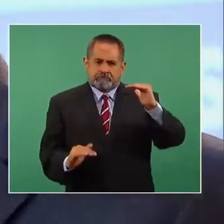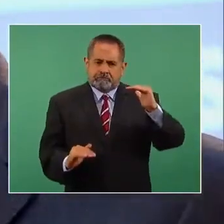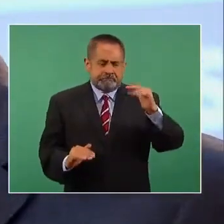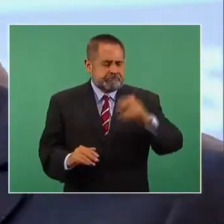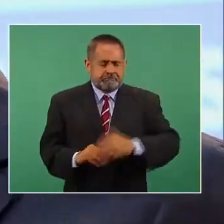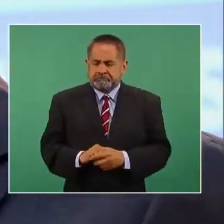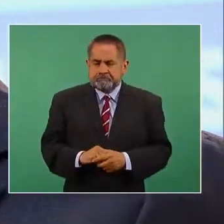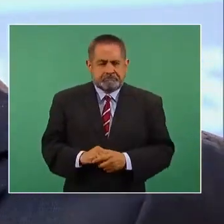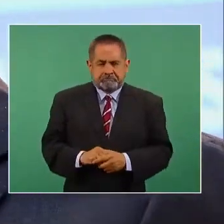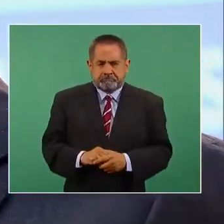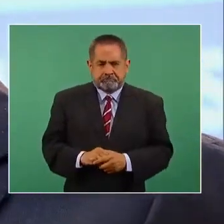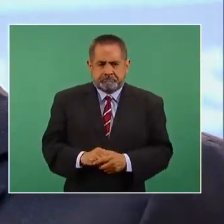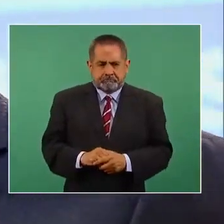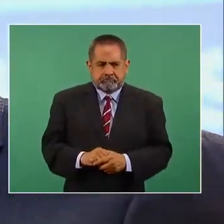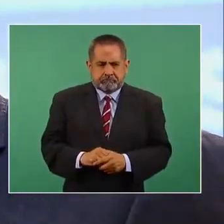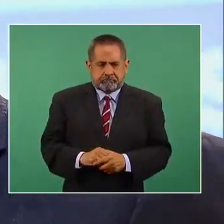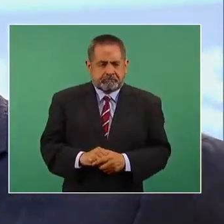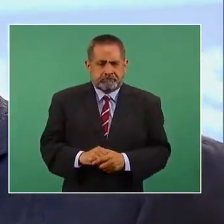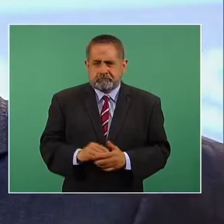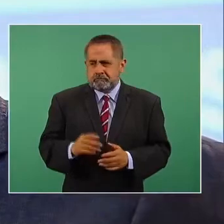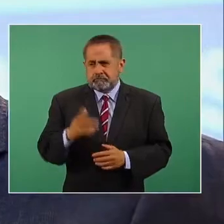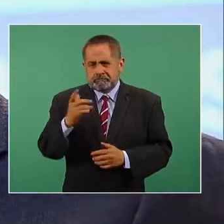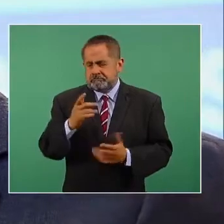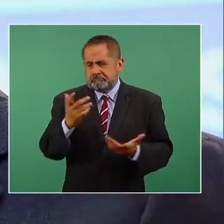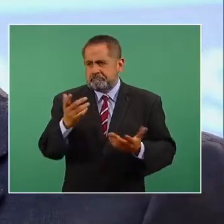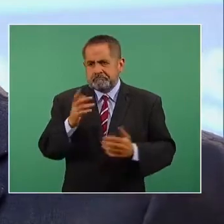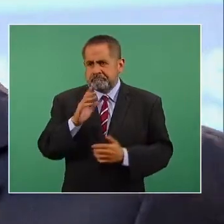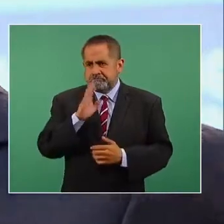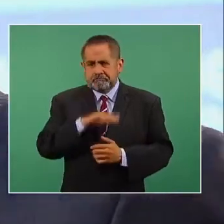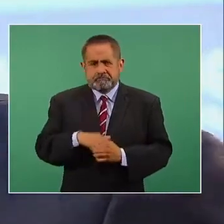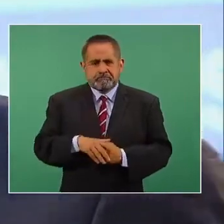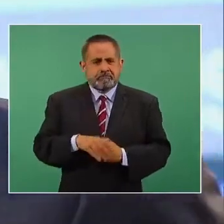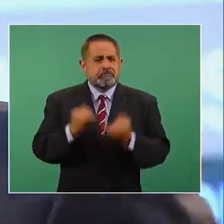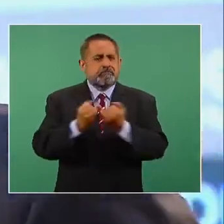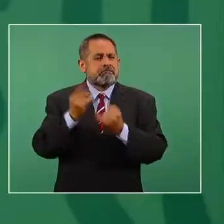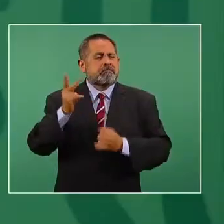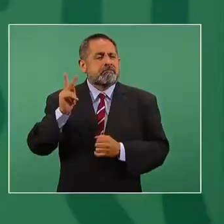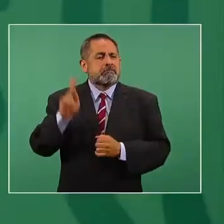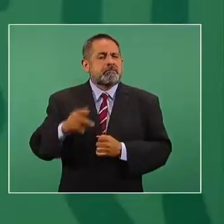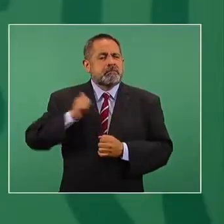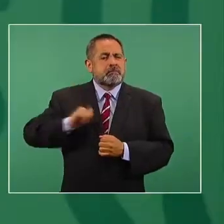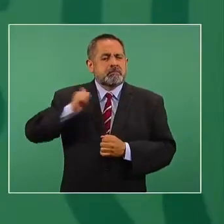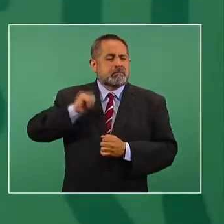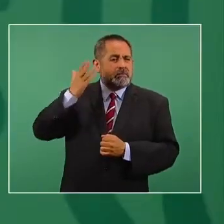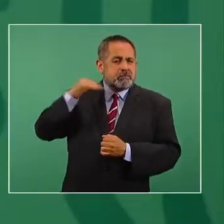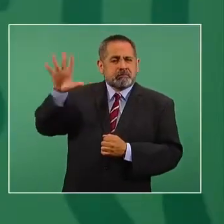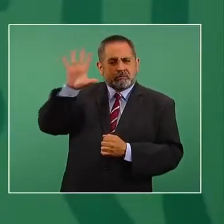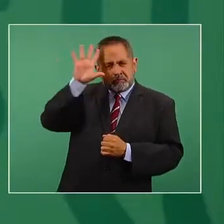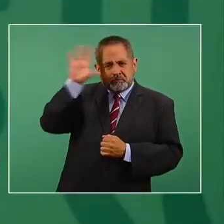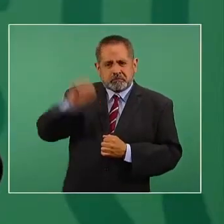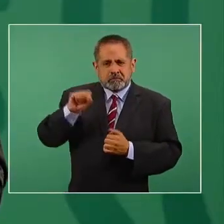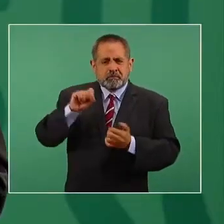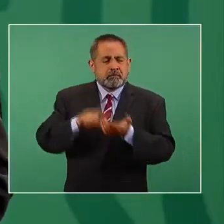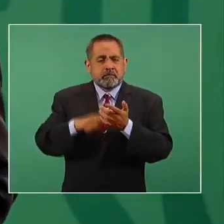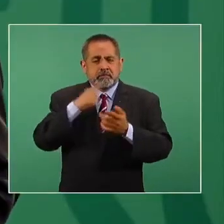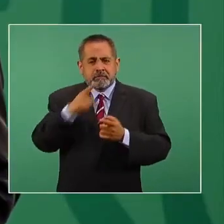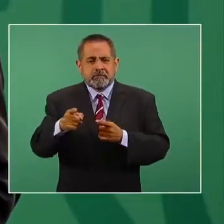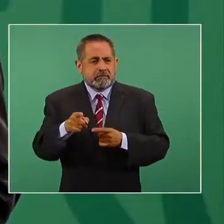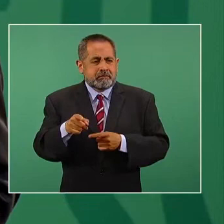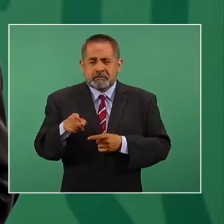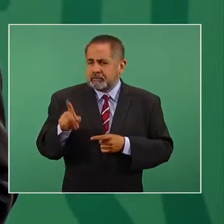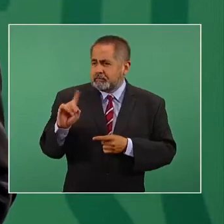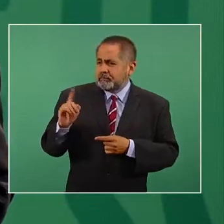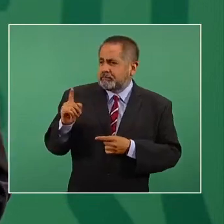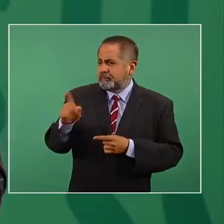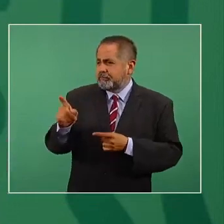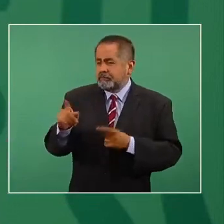Estamos como cuando el cura Morelos habló de que había que moderar la indigencia